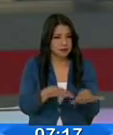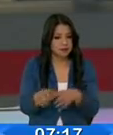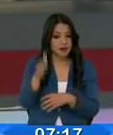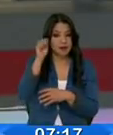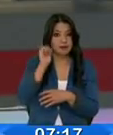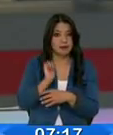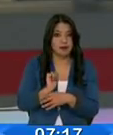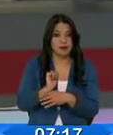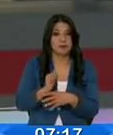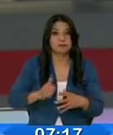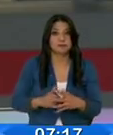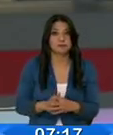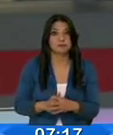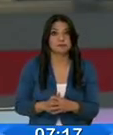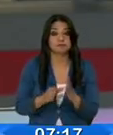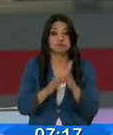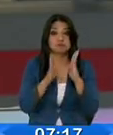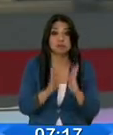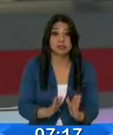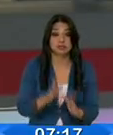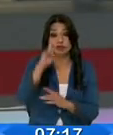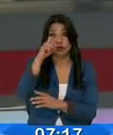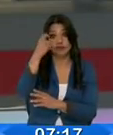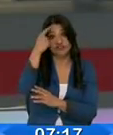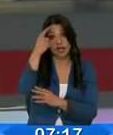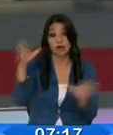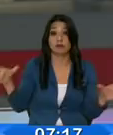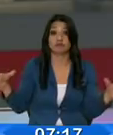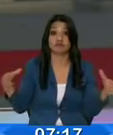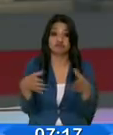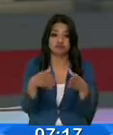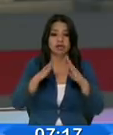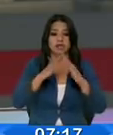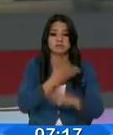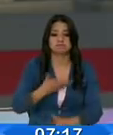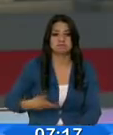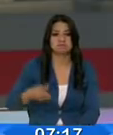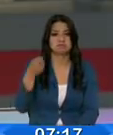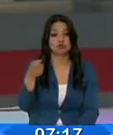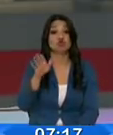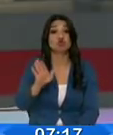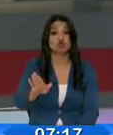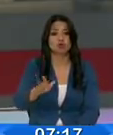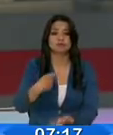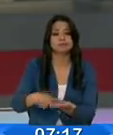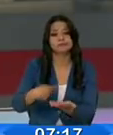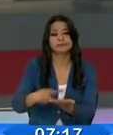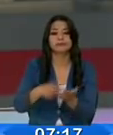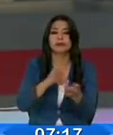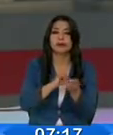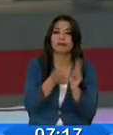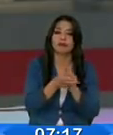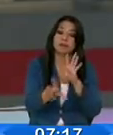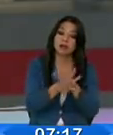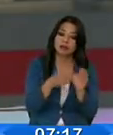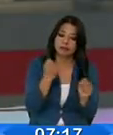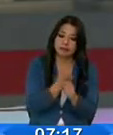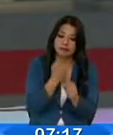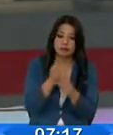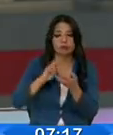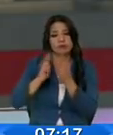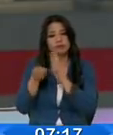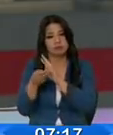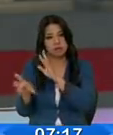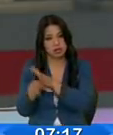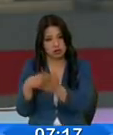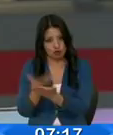día de ayer. El Ejecutivo y varios ministros de gobierno se reunieron en Carondelet para tratar las reformas laborales y económicas que serán entregadas